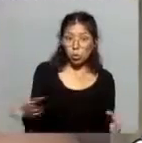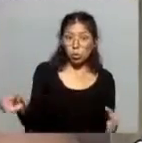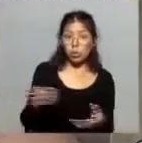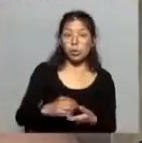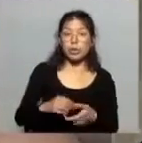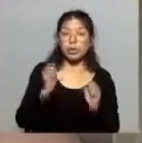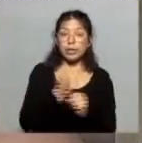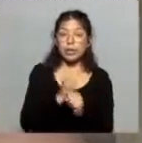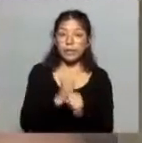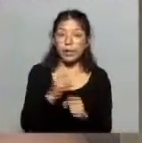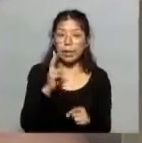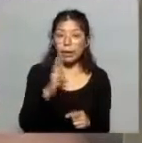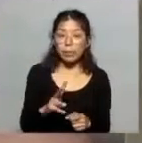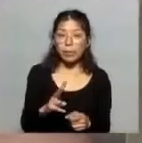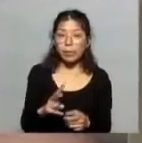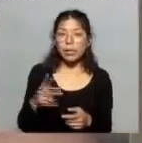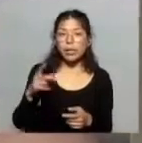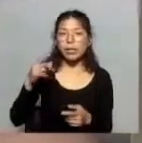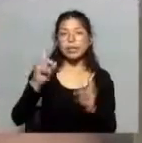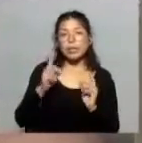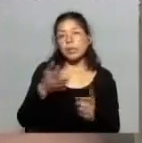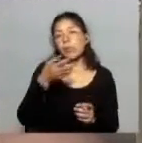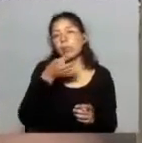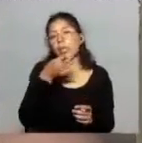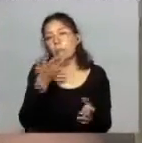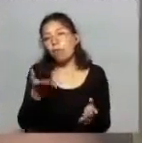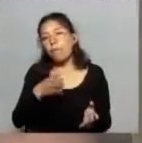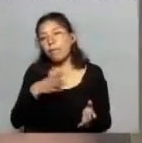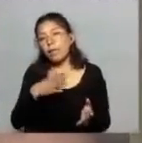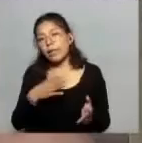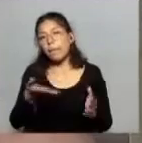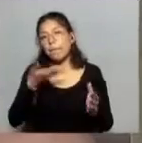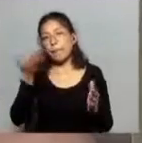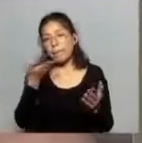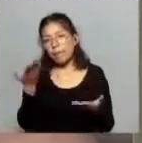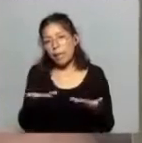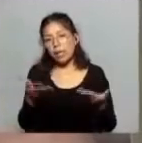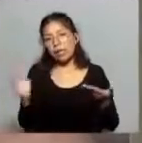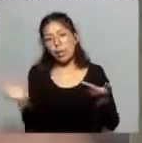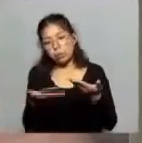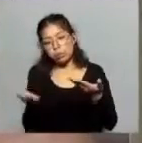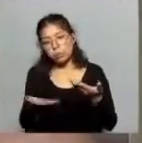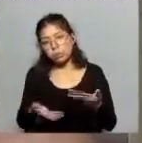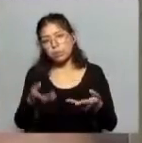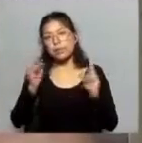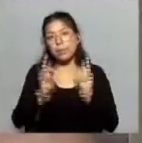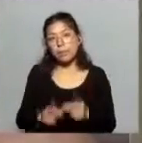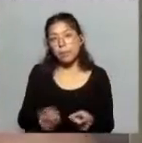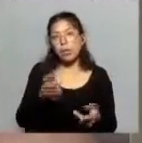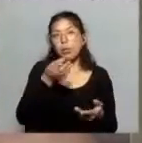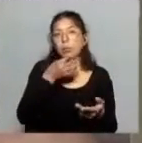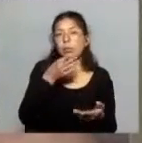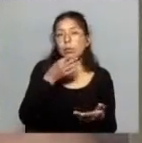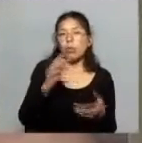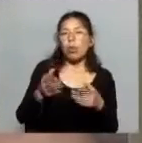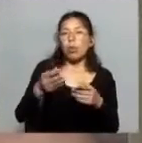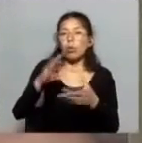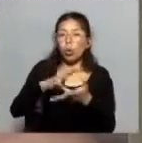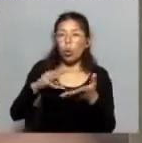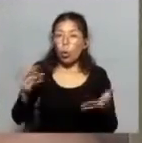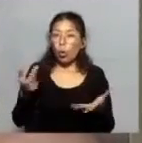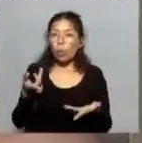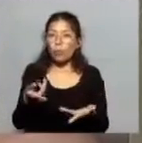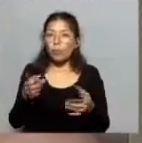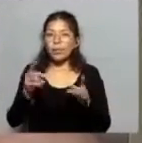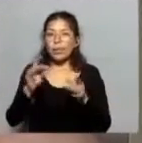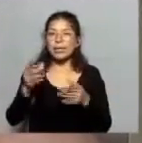cumplimentar algunos papeles que les hayan quedado pendientes o eh pueden autenticar fotocopias de títulos todos